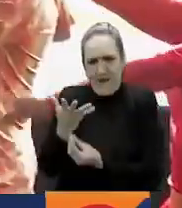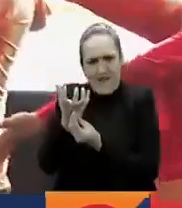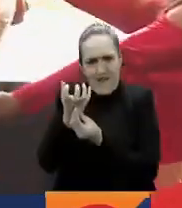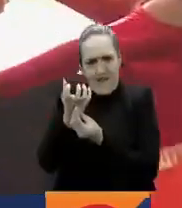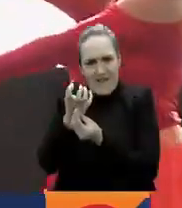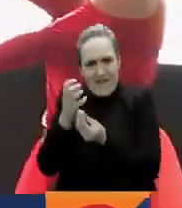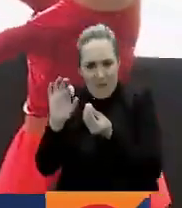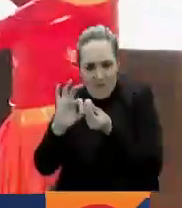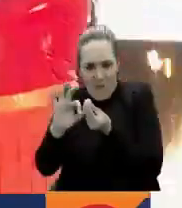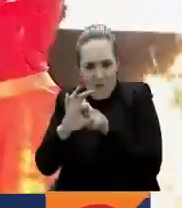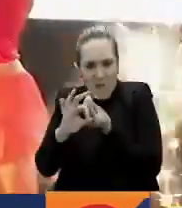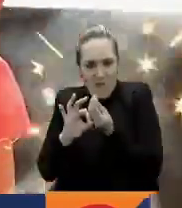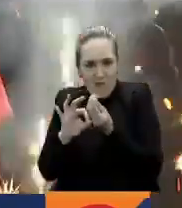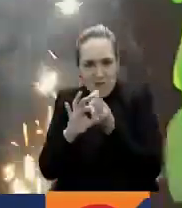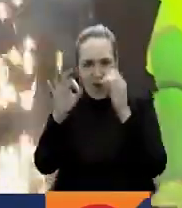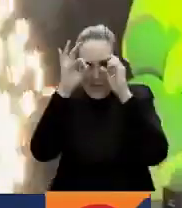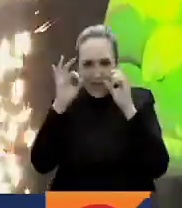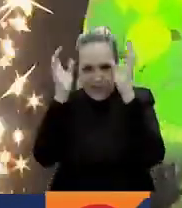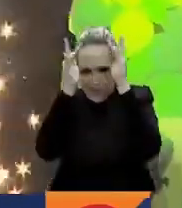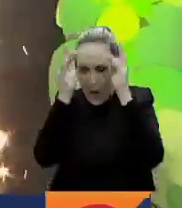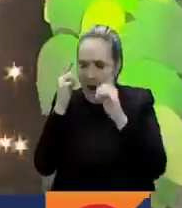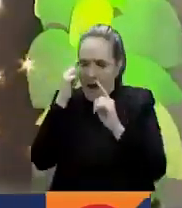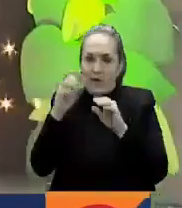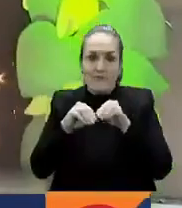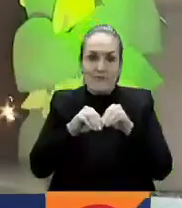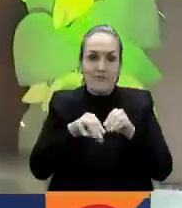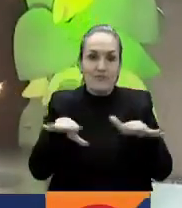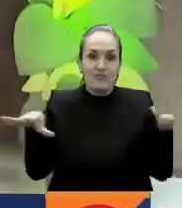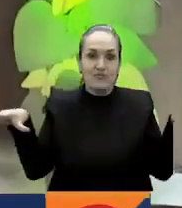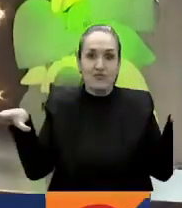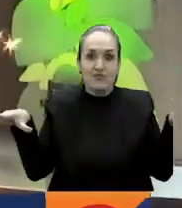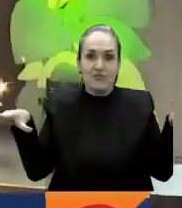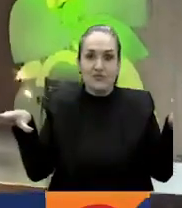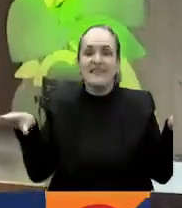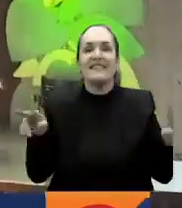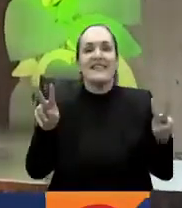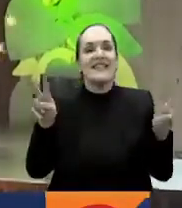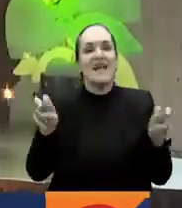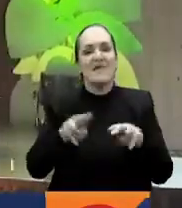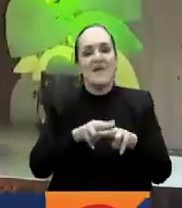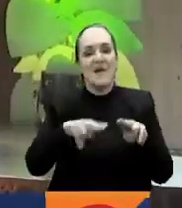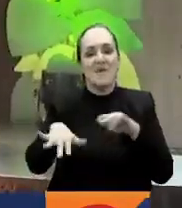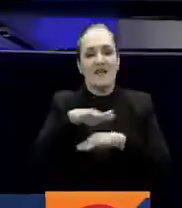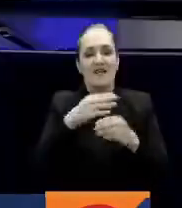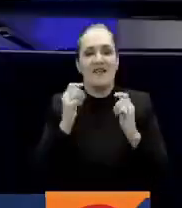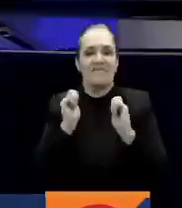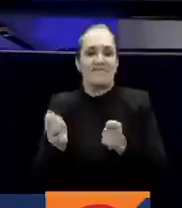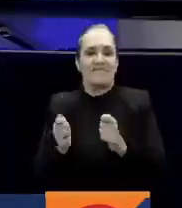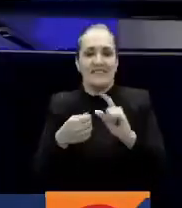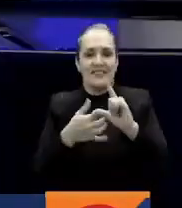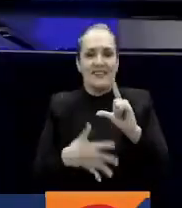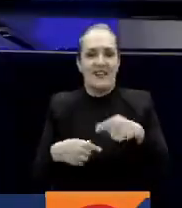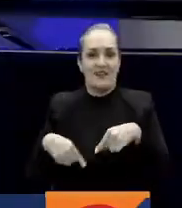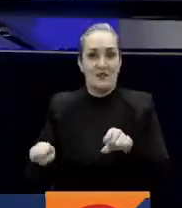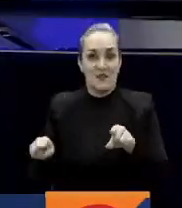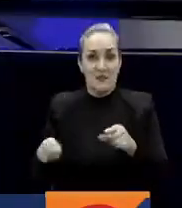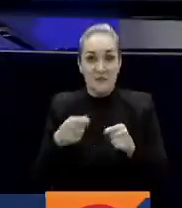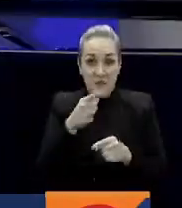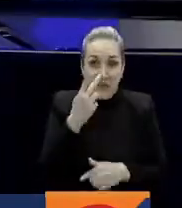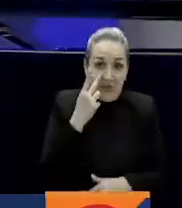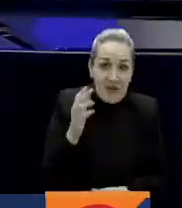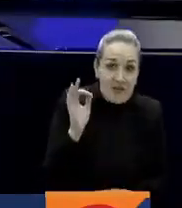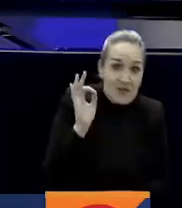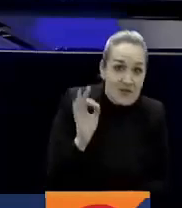el frailejón y resulta que lo volvieron un influencer ambiental y le dieron esta serie. Ya, para que lo conozcan mejor, no se